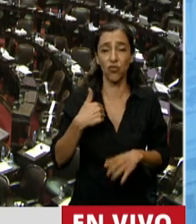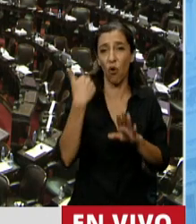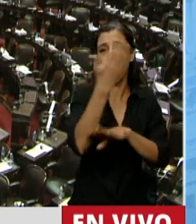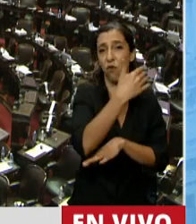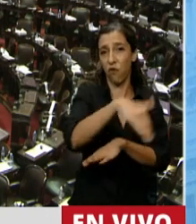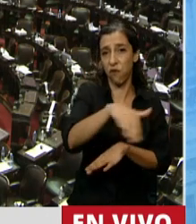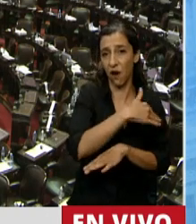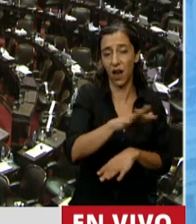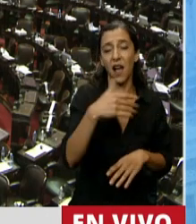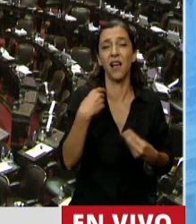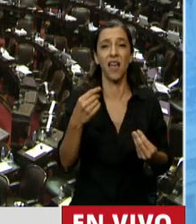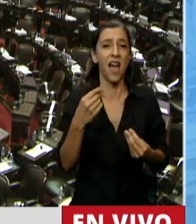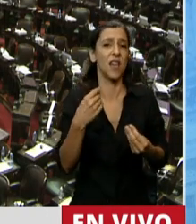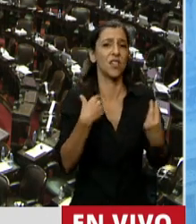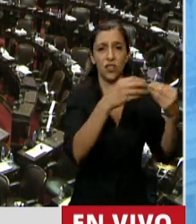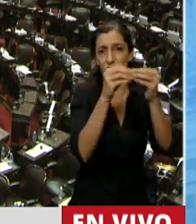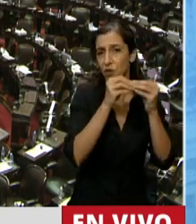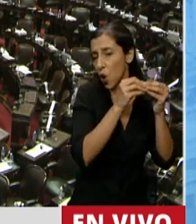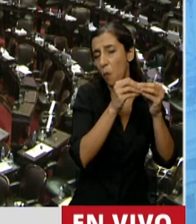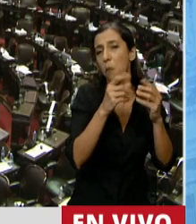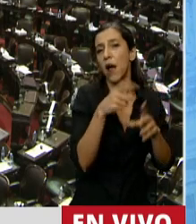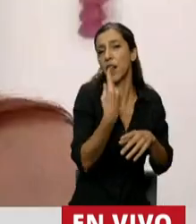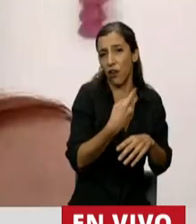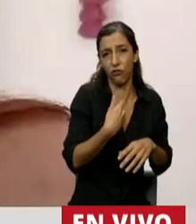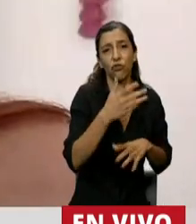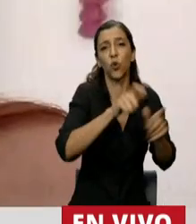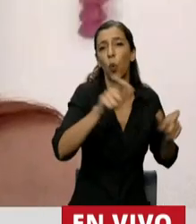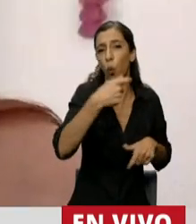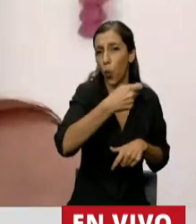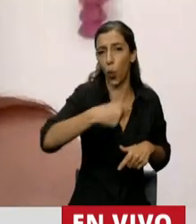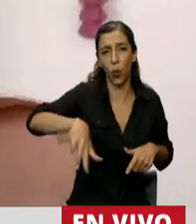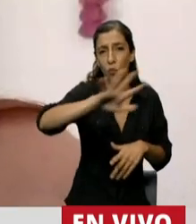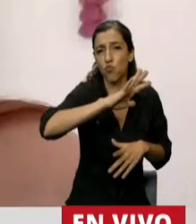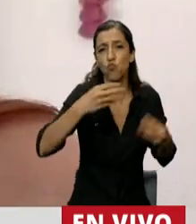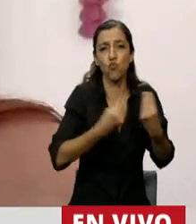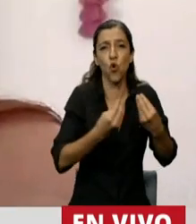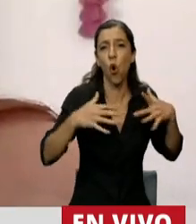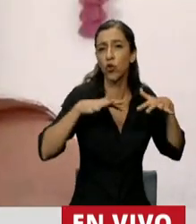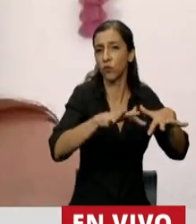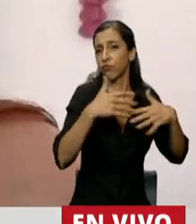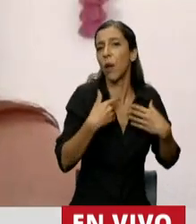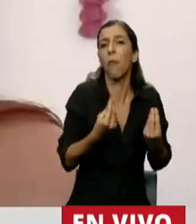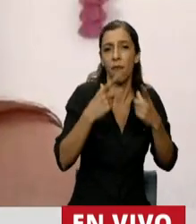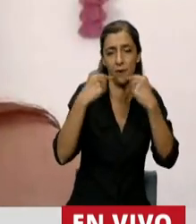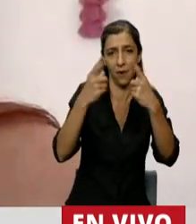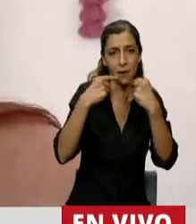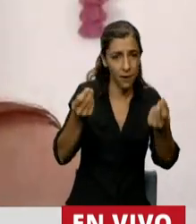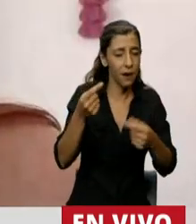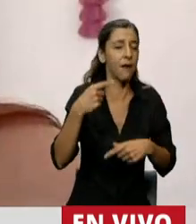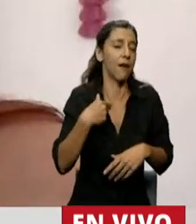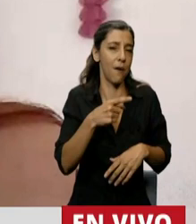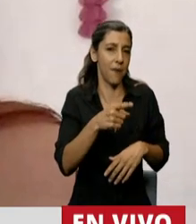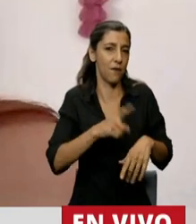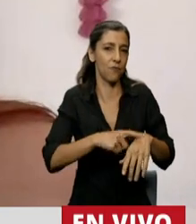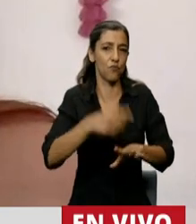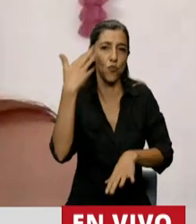calle junto a miles de compatriotas, muchísimos jubilados y jubiladas que ya venían saliendo a reclamar desde que la reforma